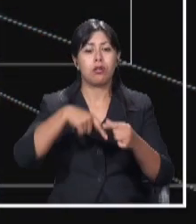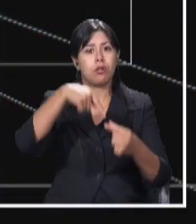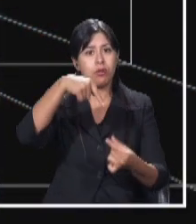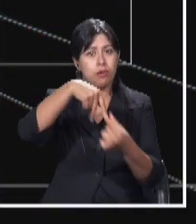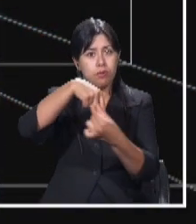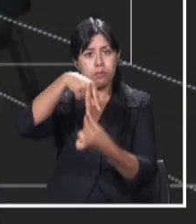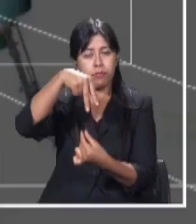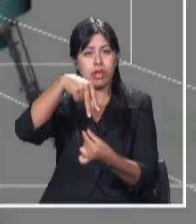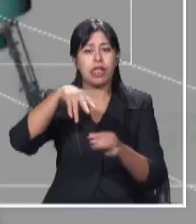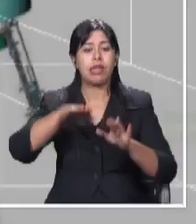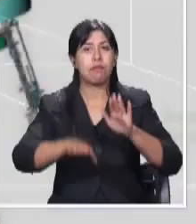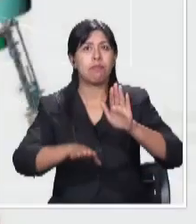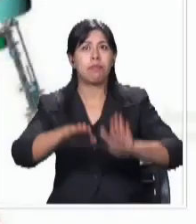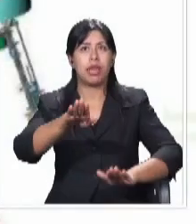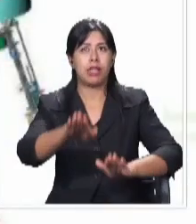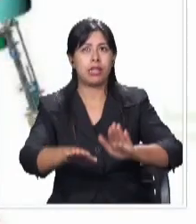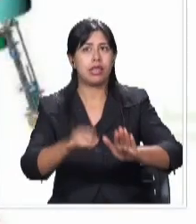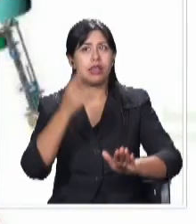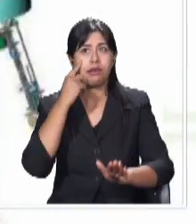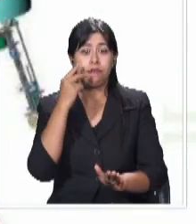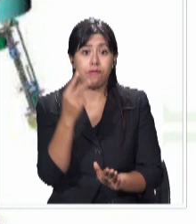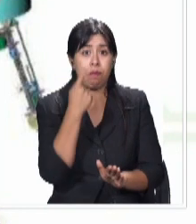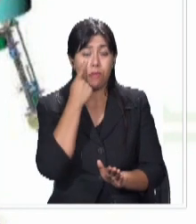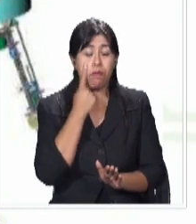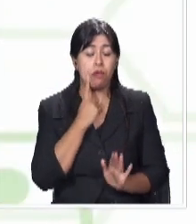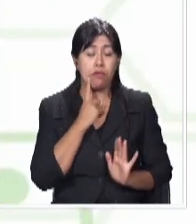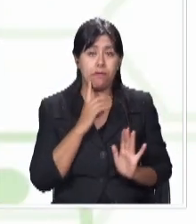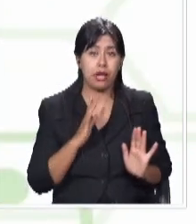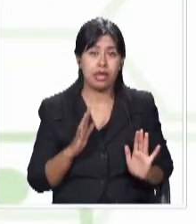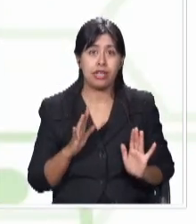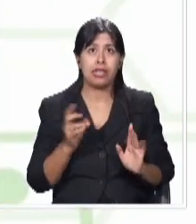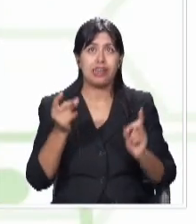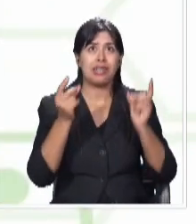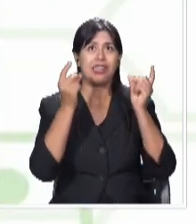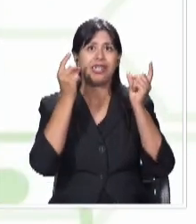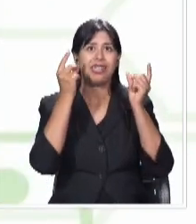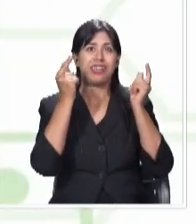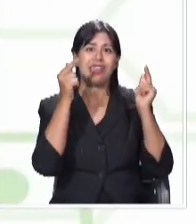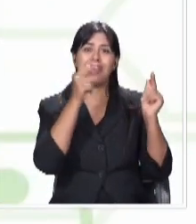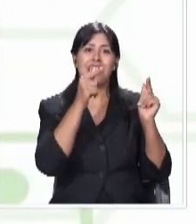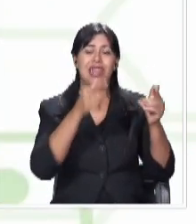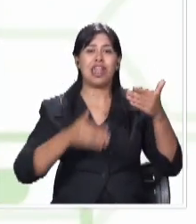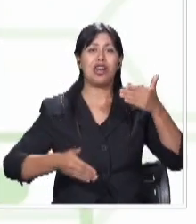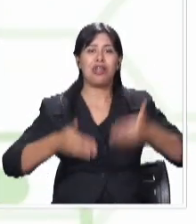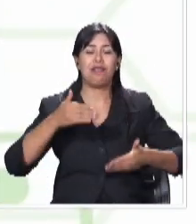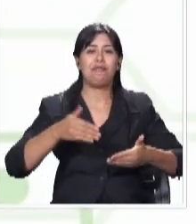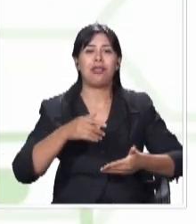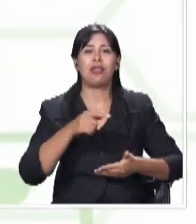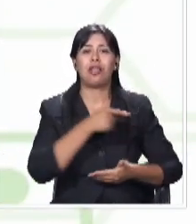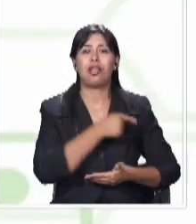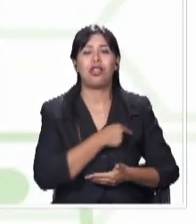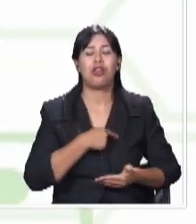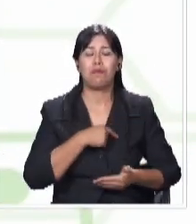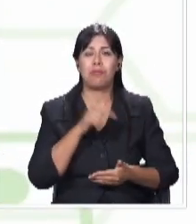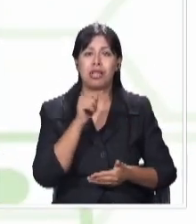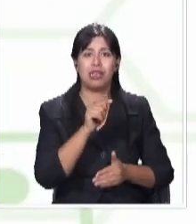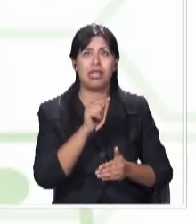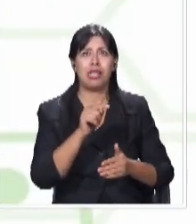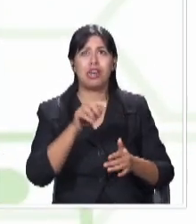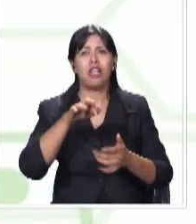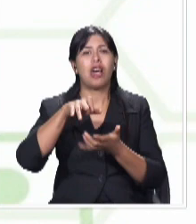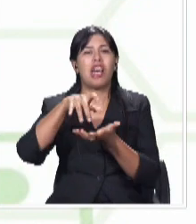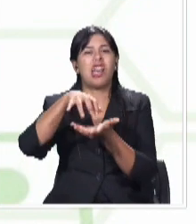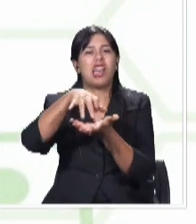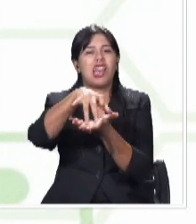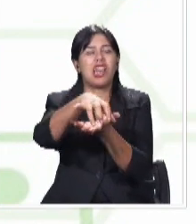patas. Y aquí vamos a probar esta idea. En este robot, que se llama el Quadratot, es un robot tipo araña que